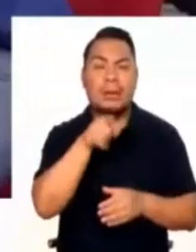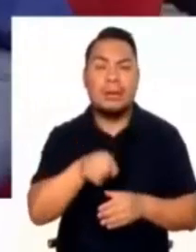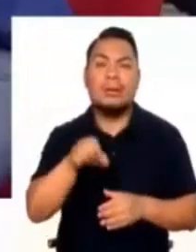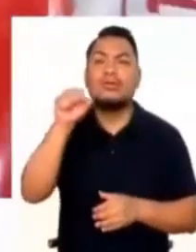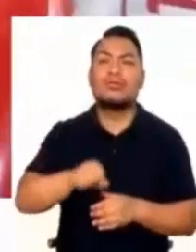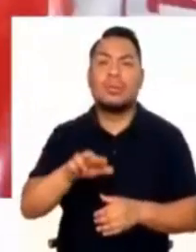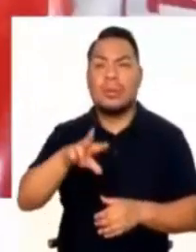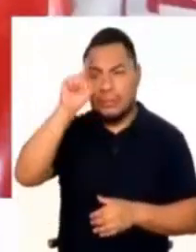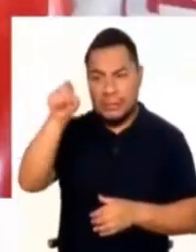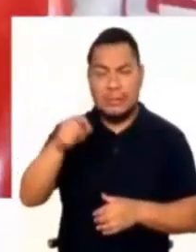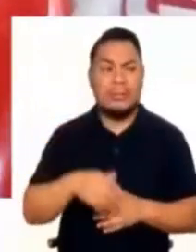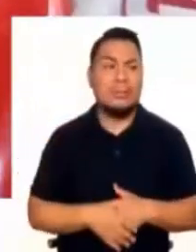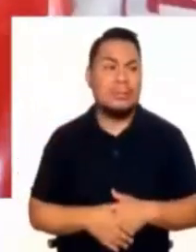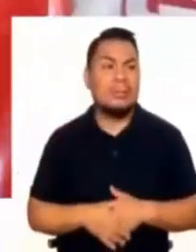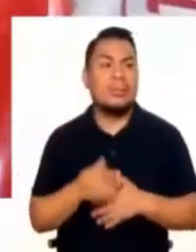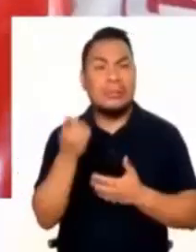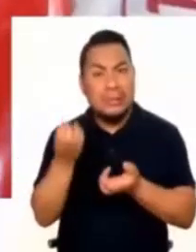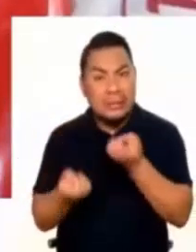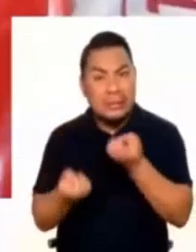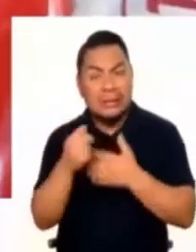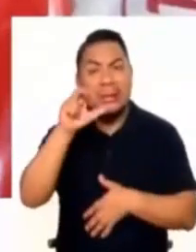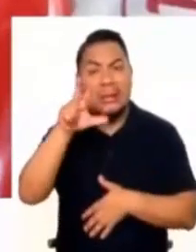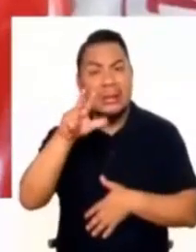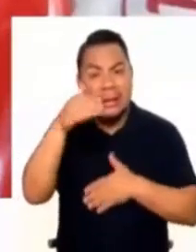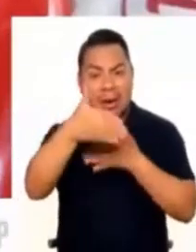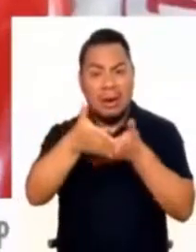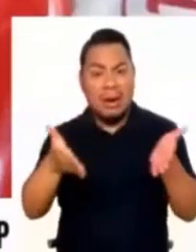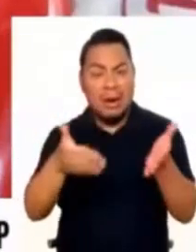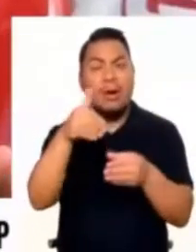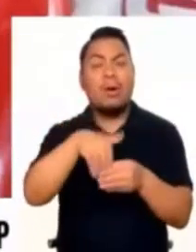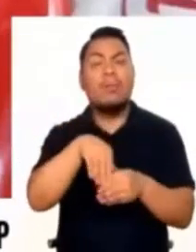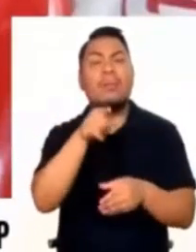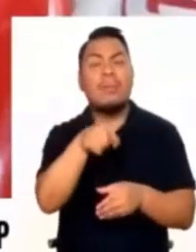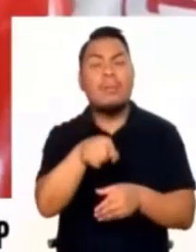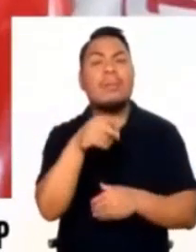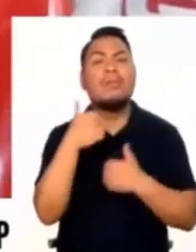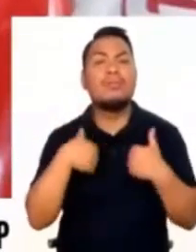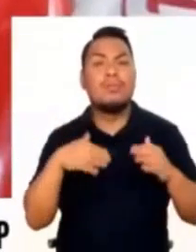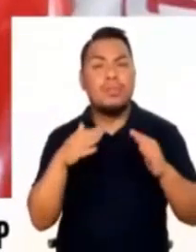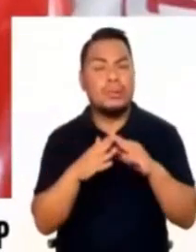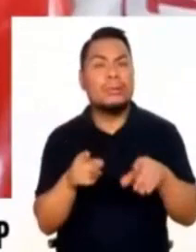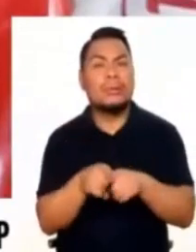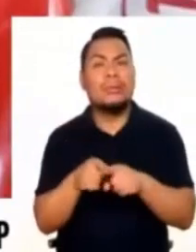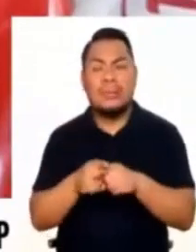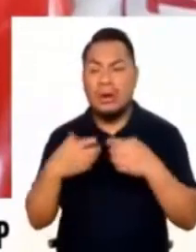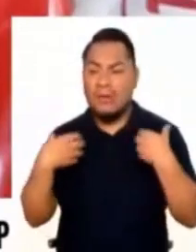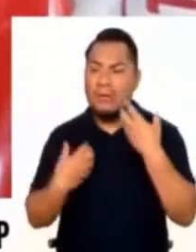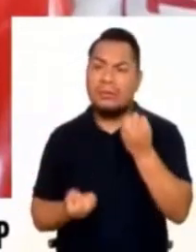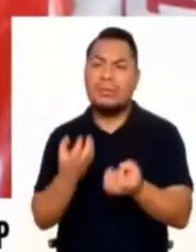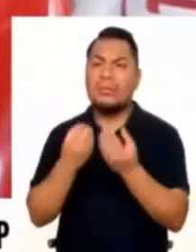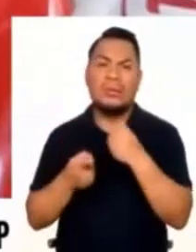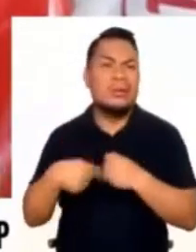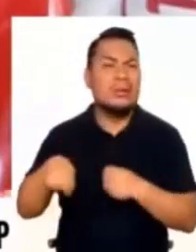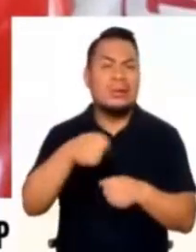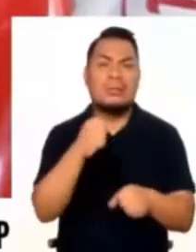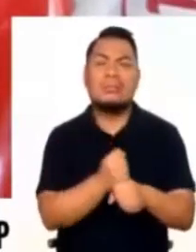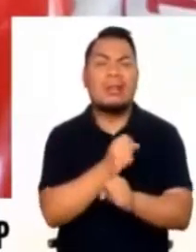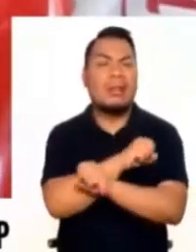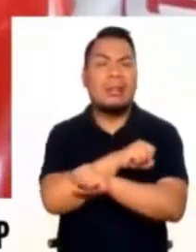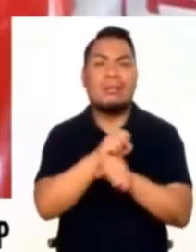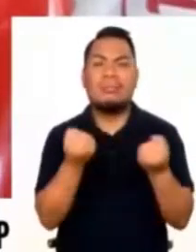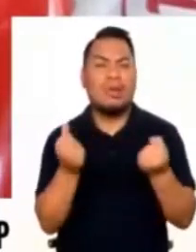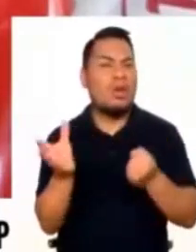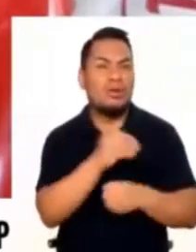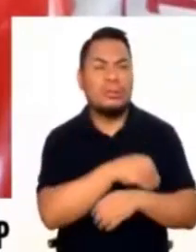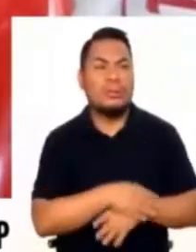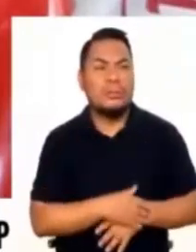Perú. Han quemado 3 cajas municipales. Han quemado las oficinas completamente, dejándolas inoperativas. Nosotros